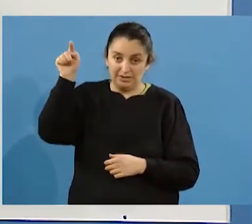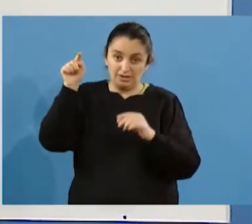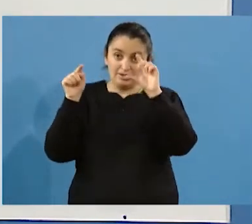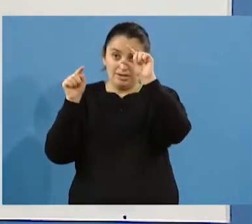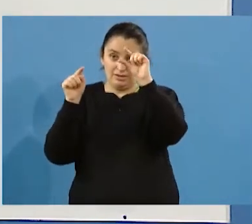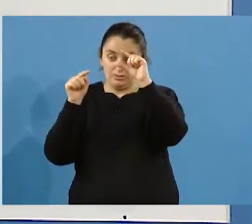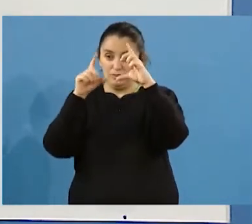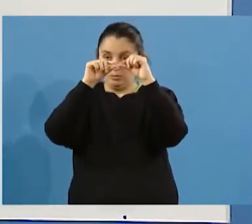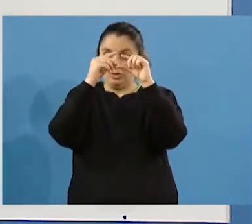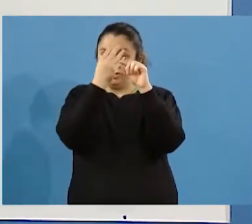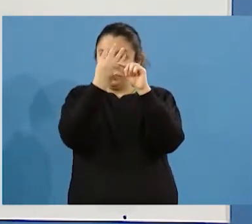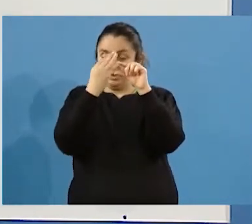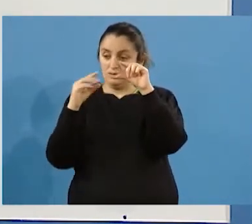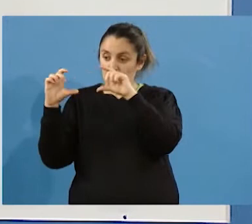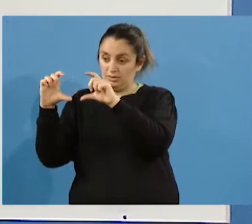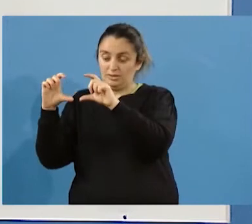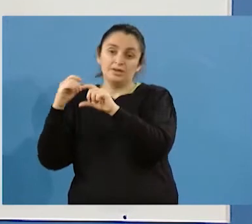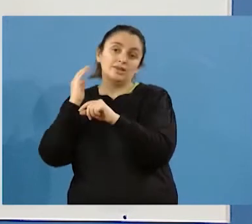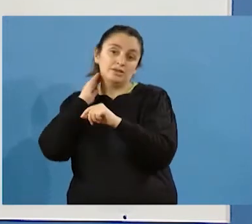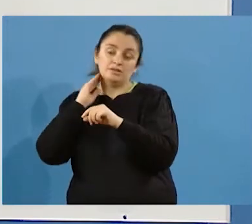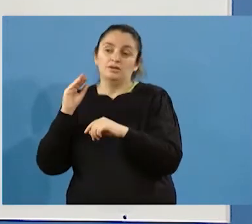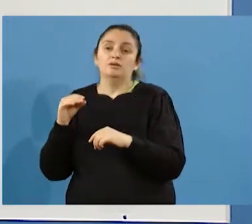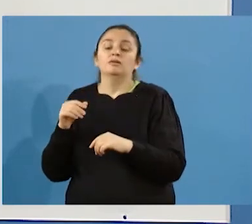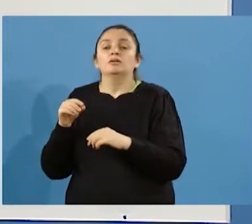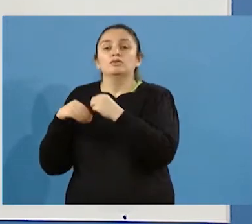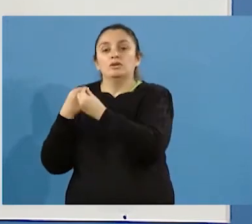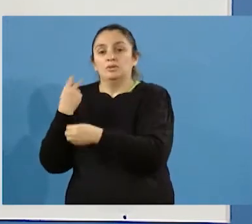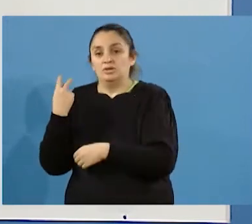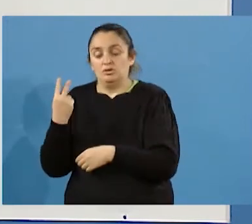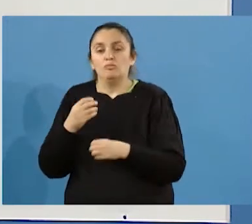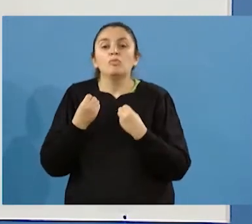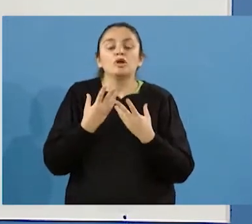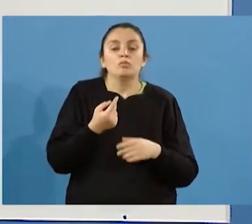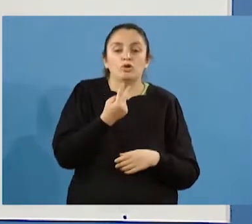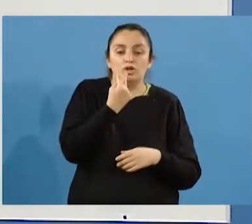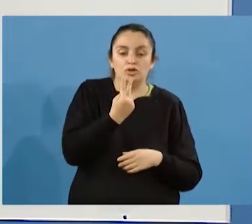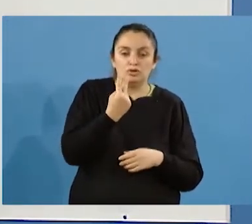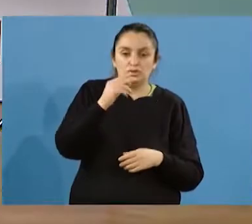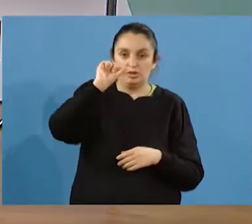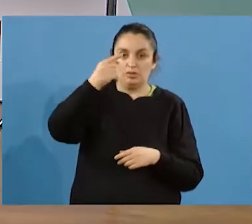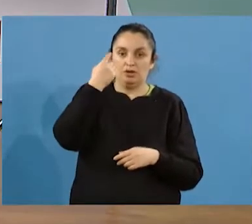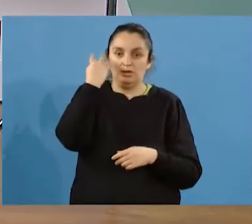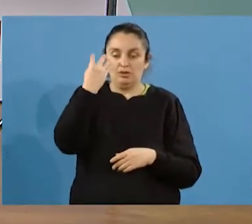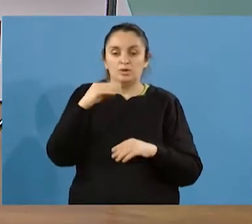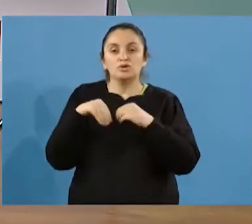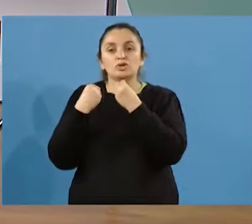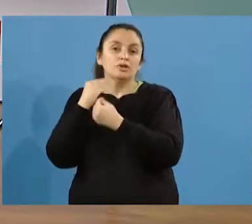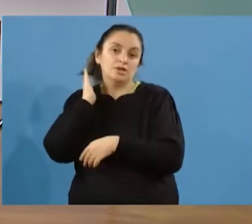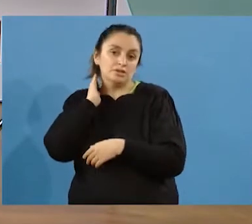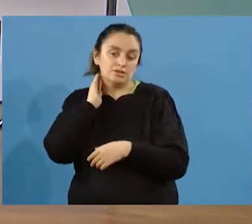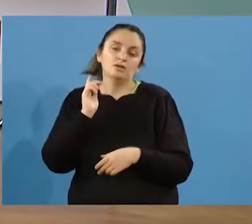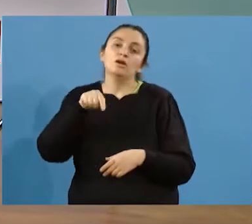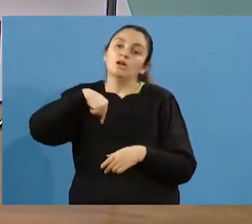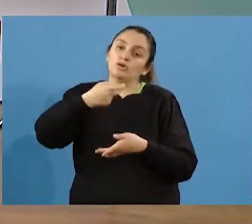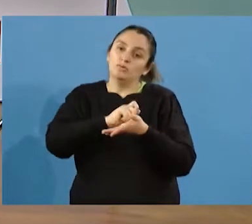a la 4 me da 16 bueno veamos el otro ejercicio este tiene una